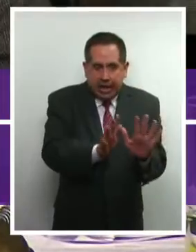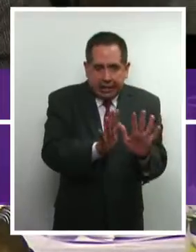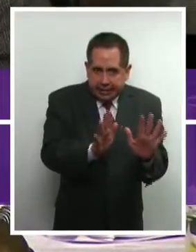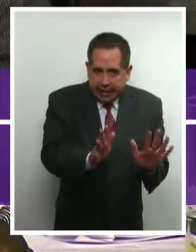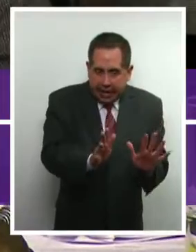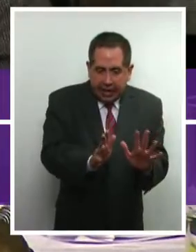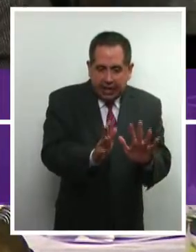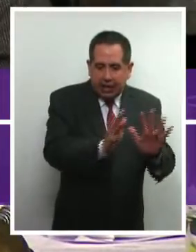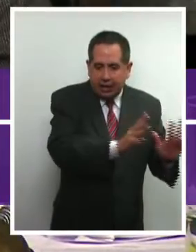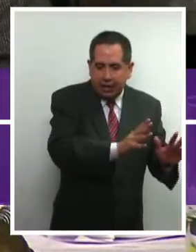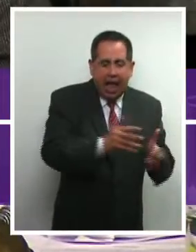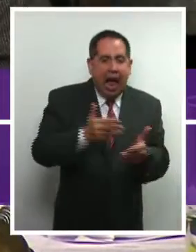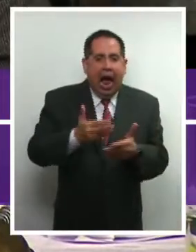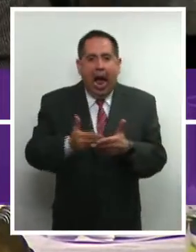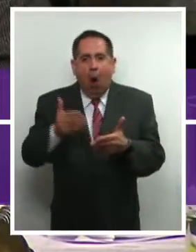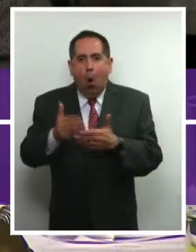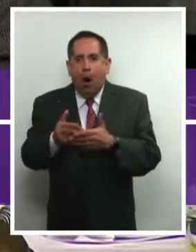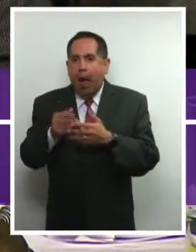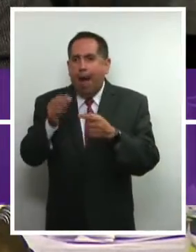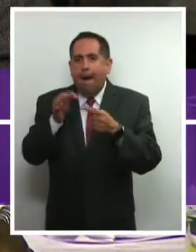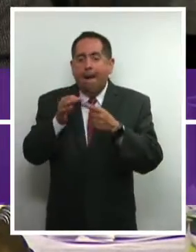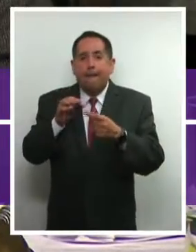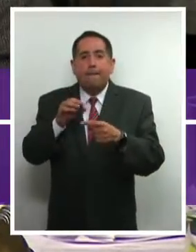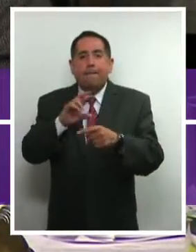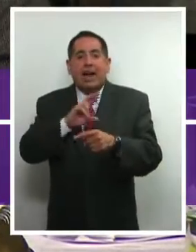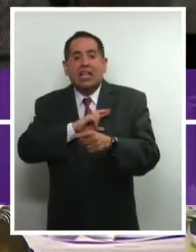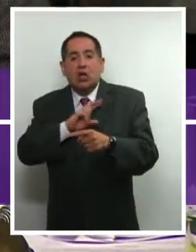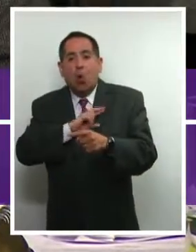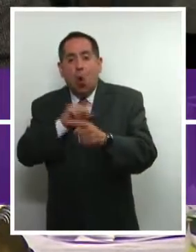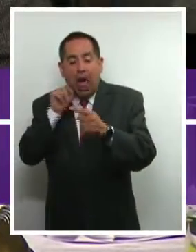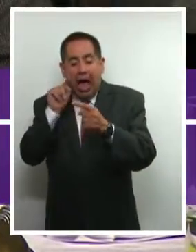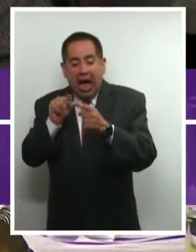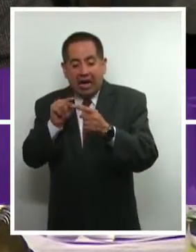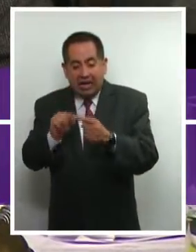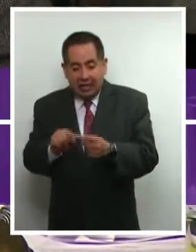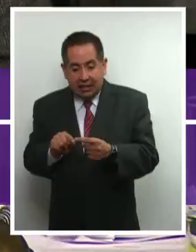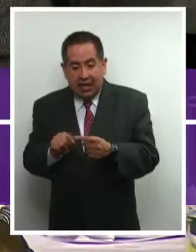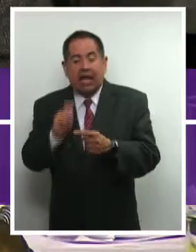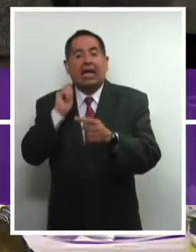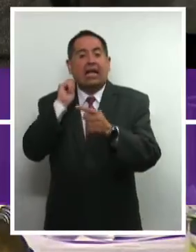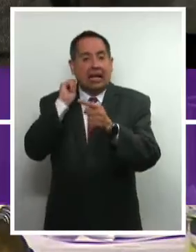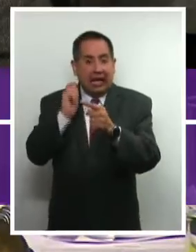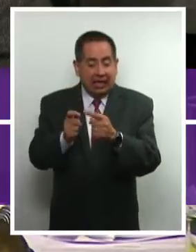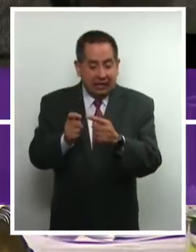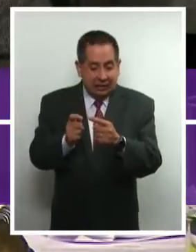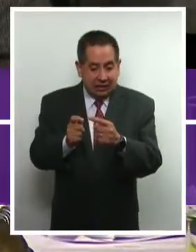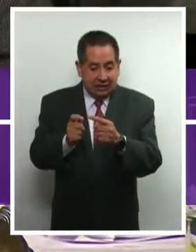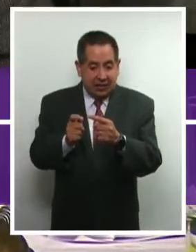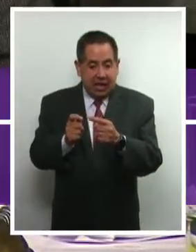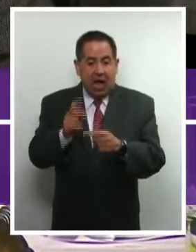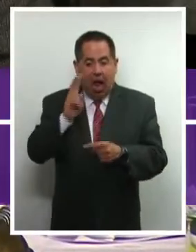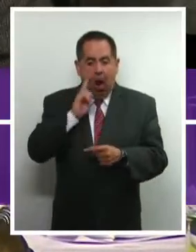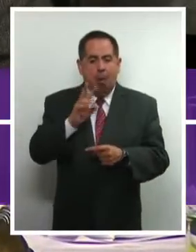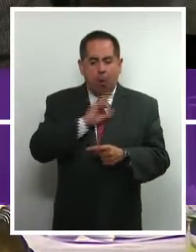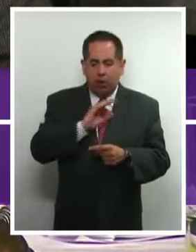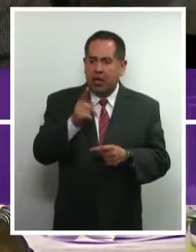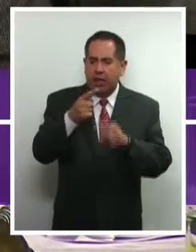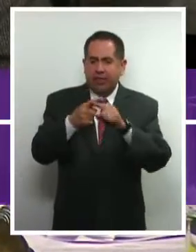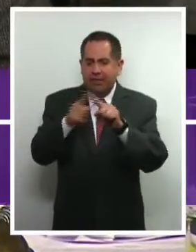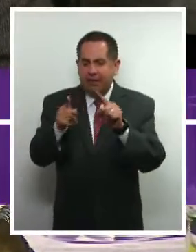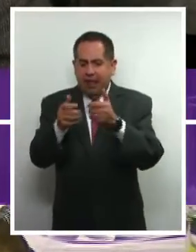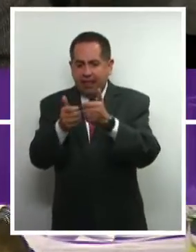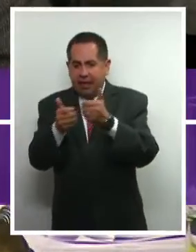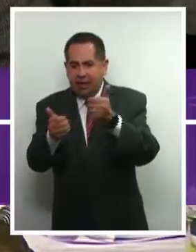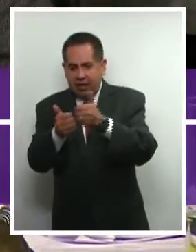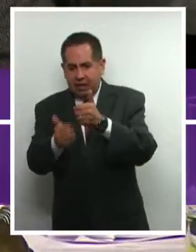votar en lo particular, y esto implica la posibilidad de hacer una diferenciación de